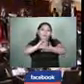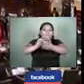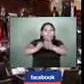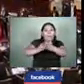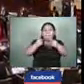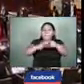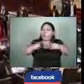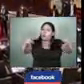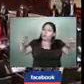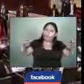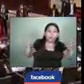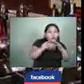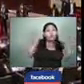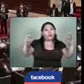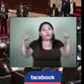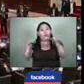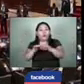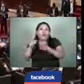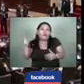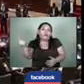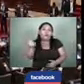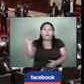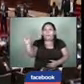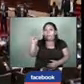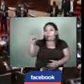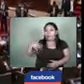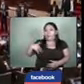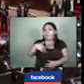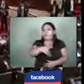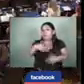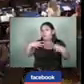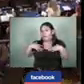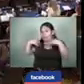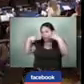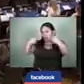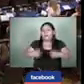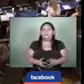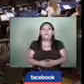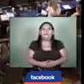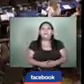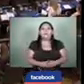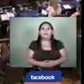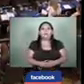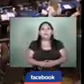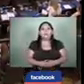concentraciones masivas, a menos que sean avaladas y monitoreadas por el Ministerio de Salud.